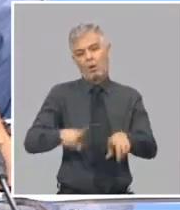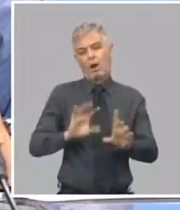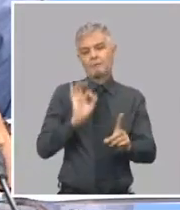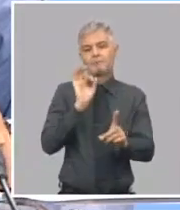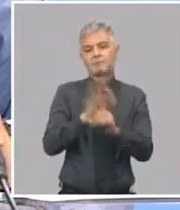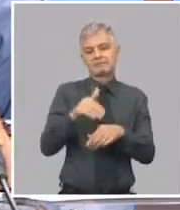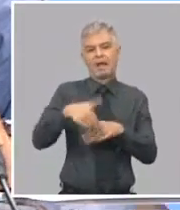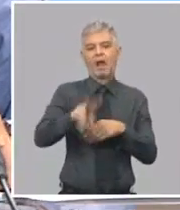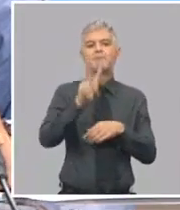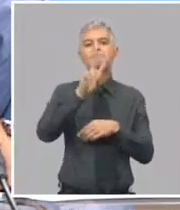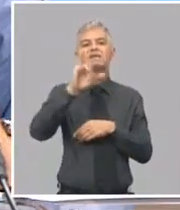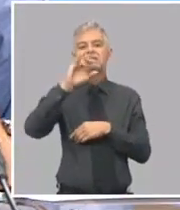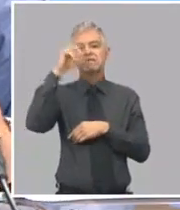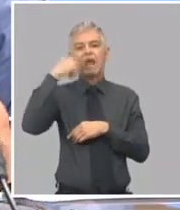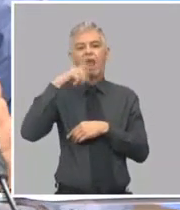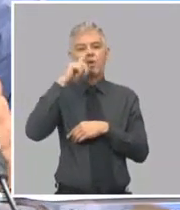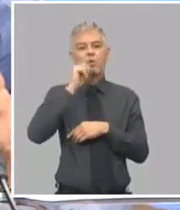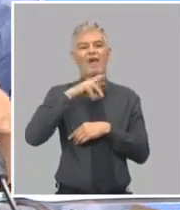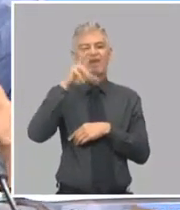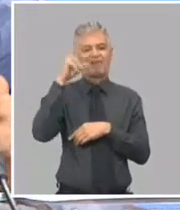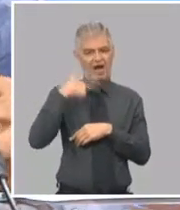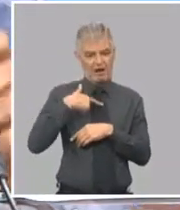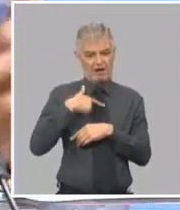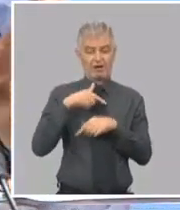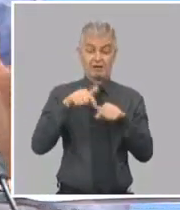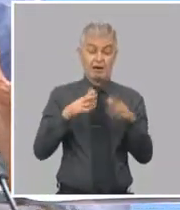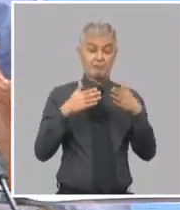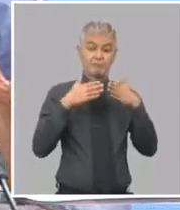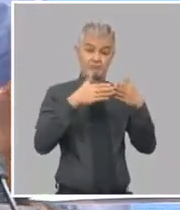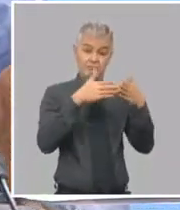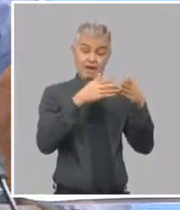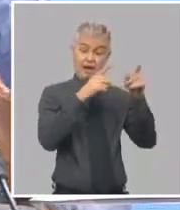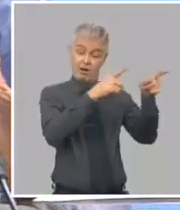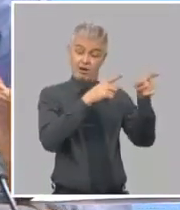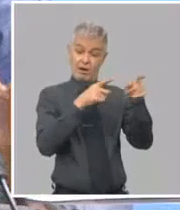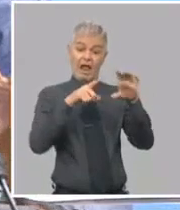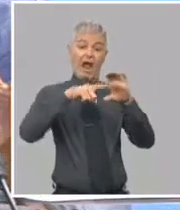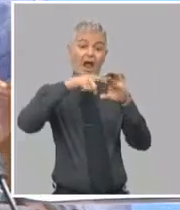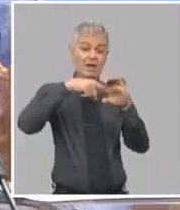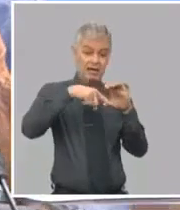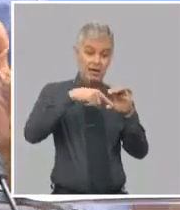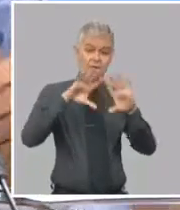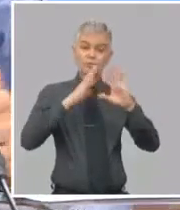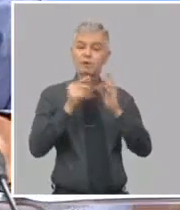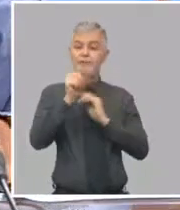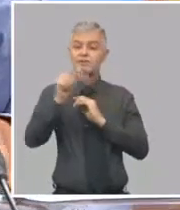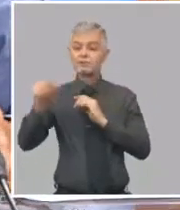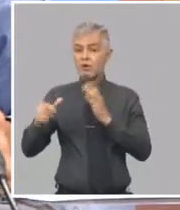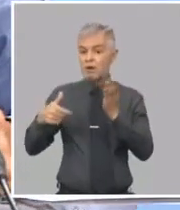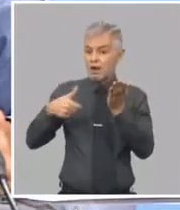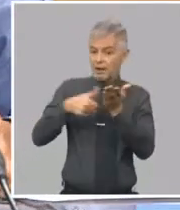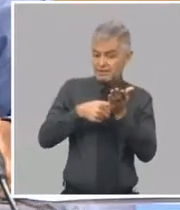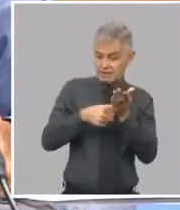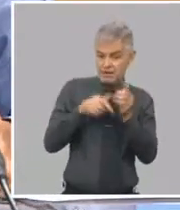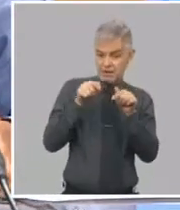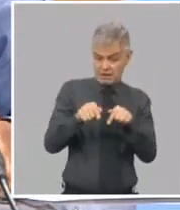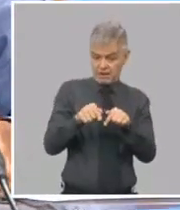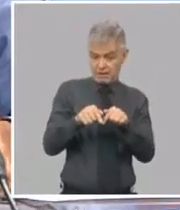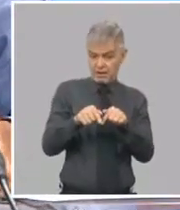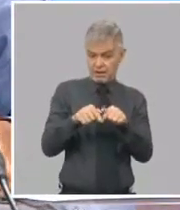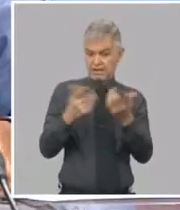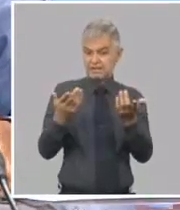villanueva el catamarán como ya se explicó también todos los pasajeros del catamarán saldrán desde